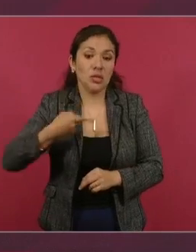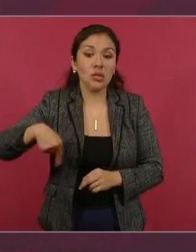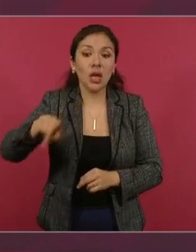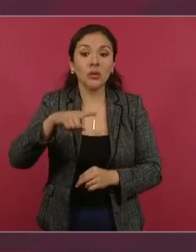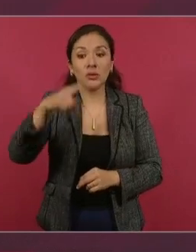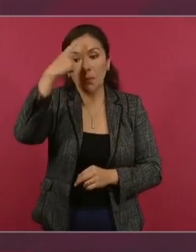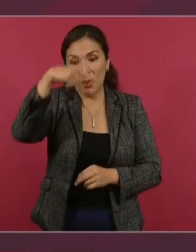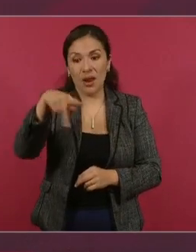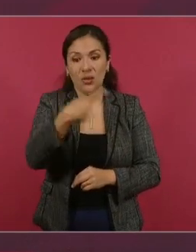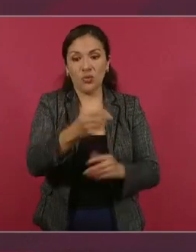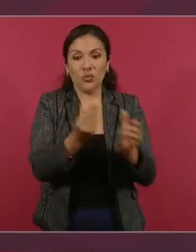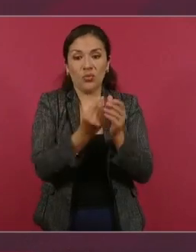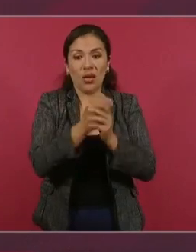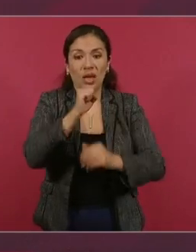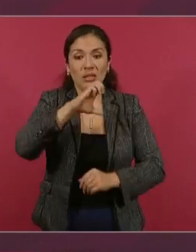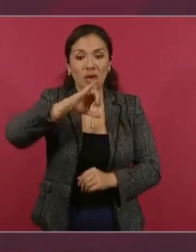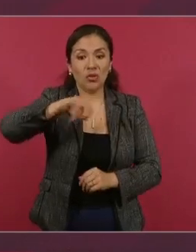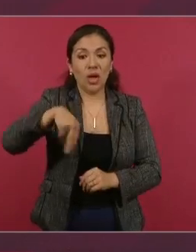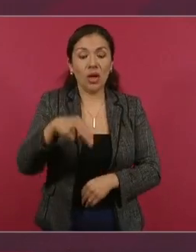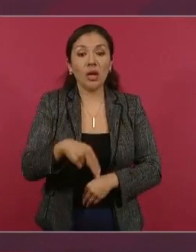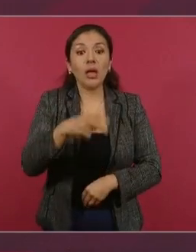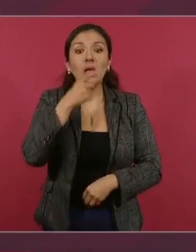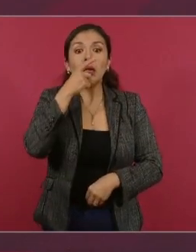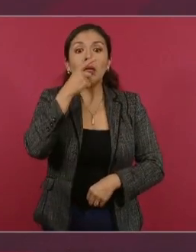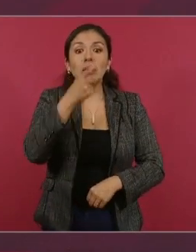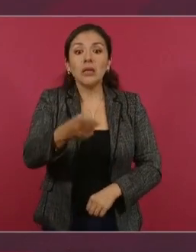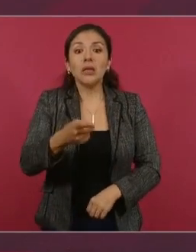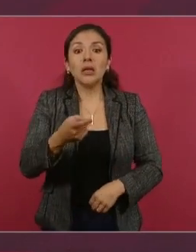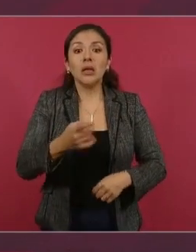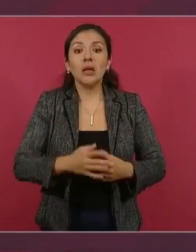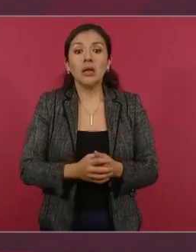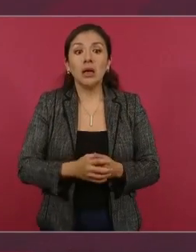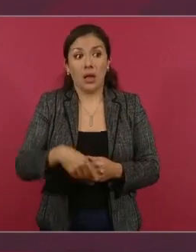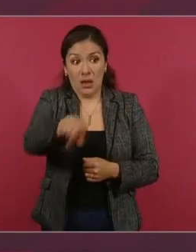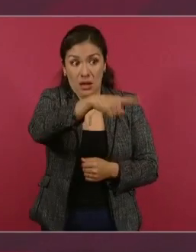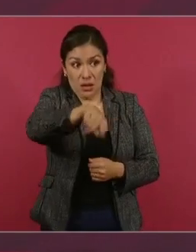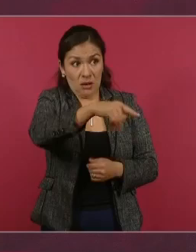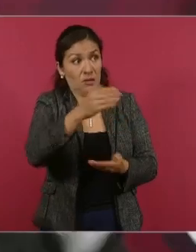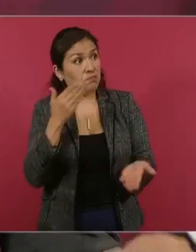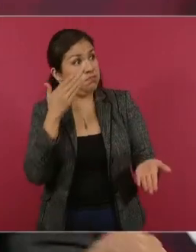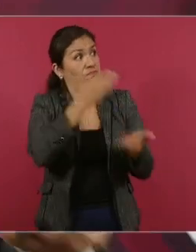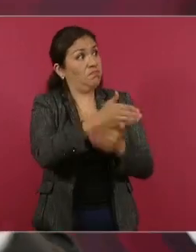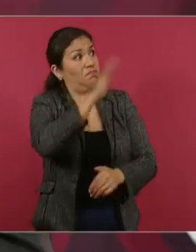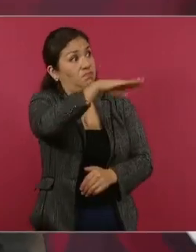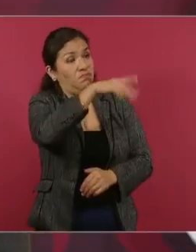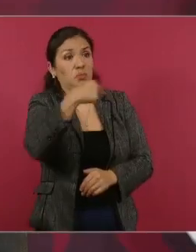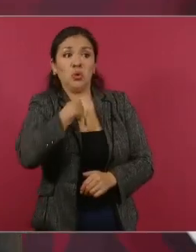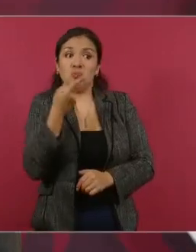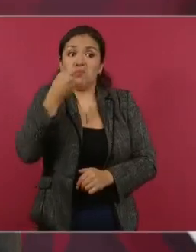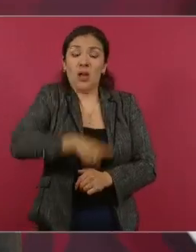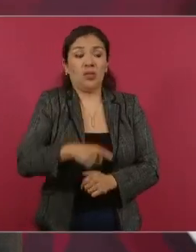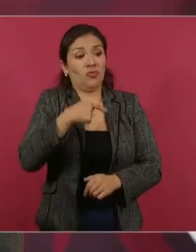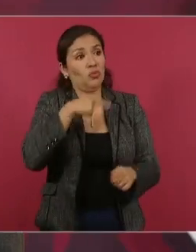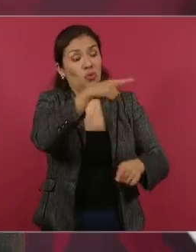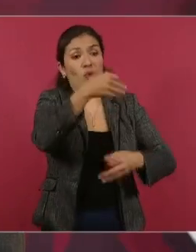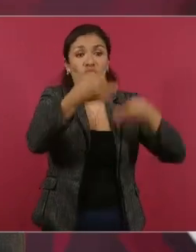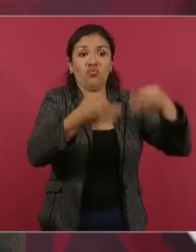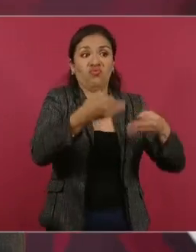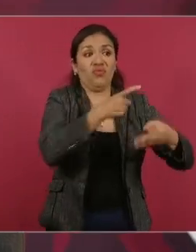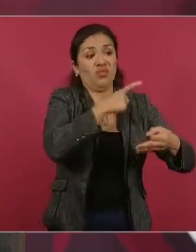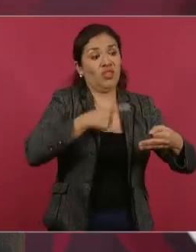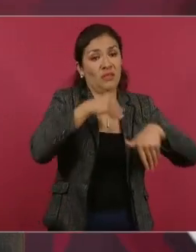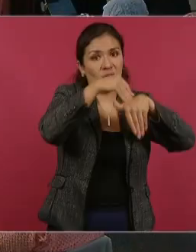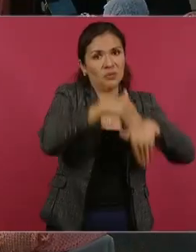de la Suprema Corte a decirles algo, a darles consigna.